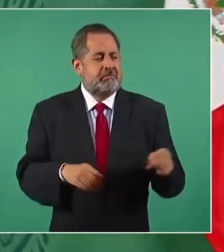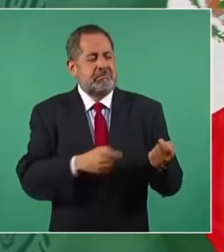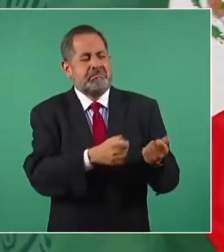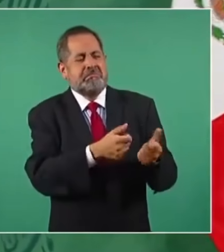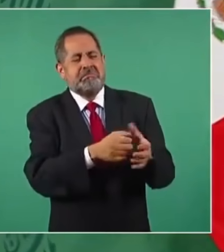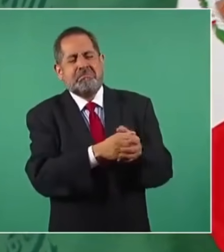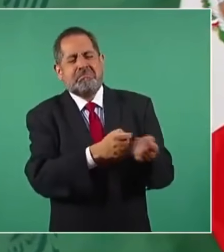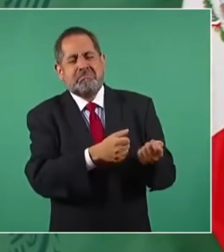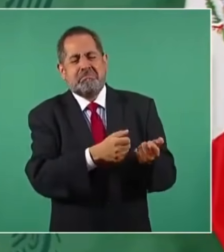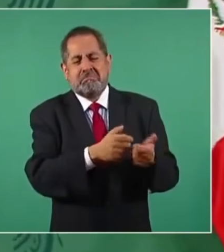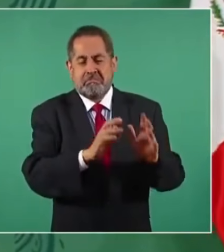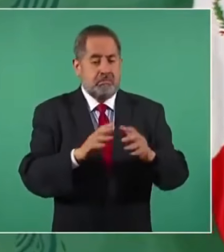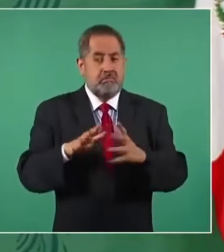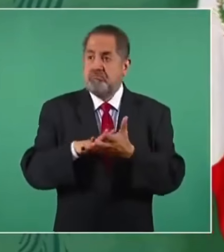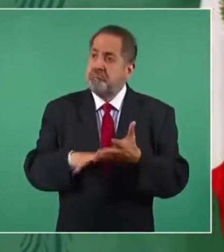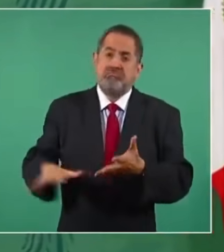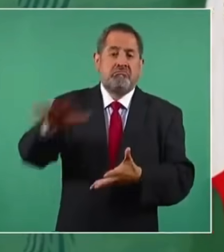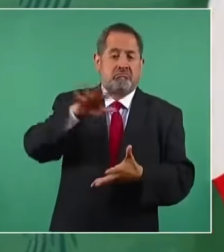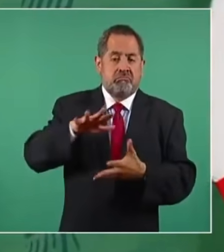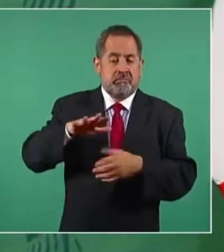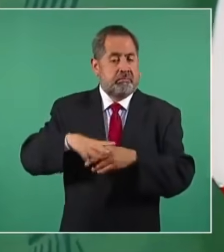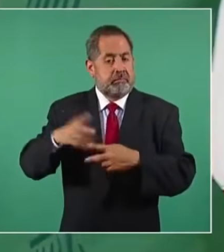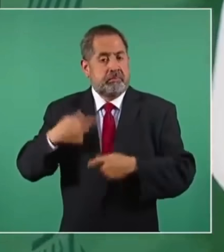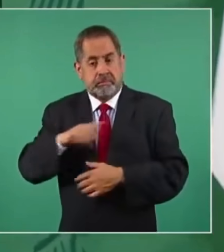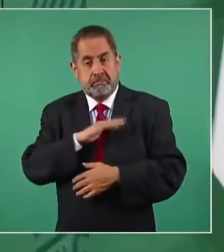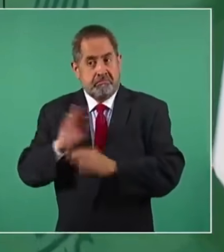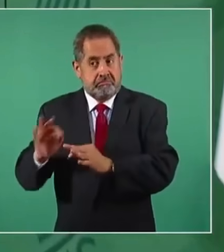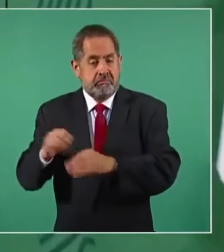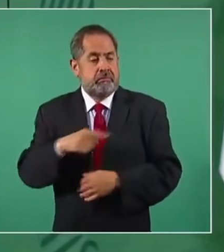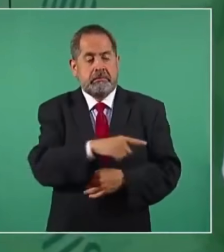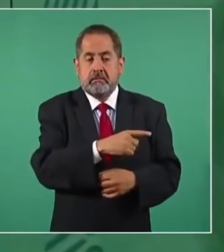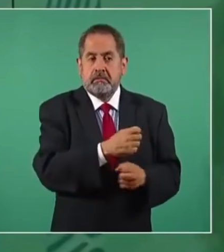minoría, pero que está tomando mucha fuerza.